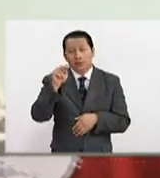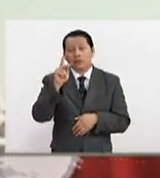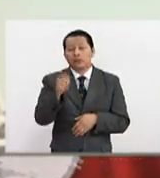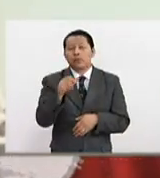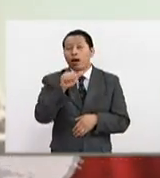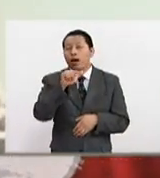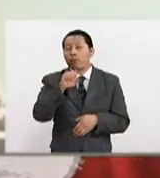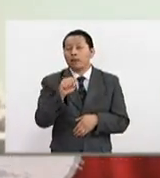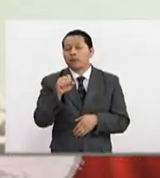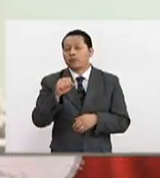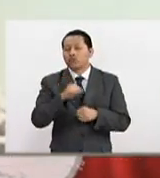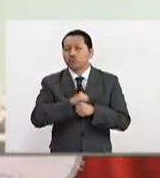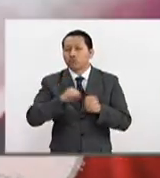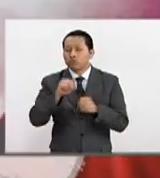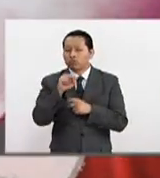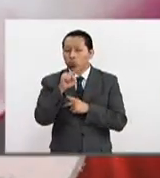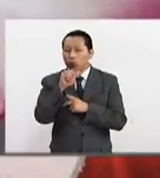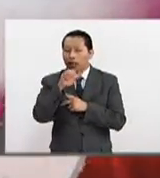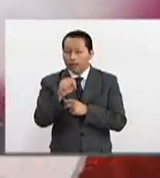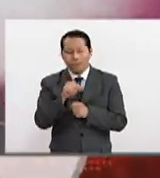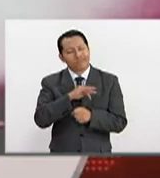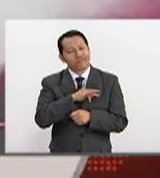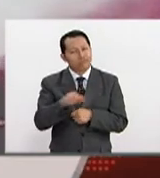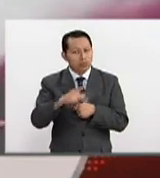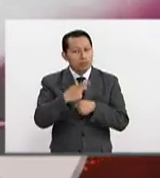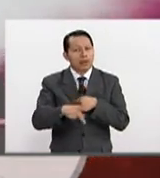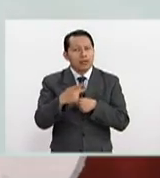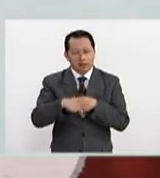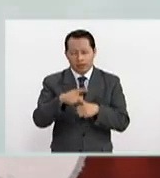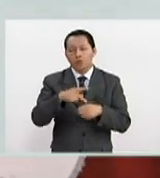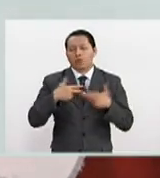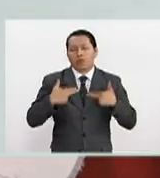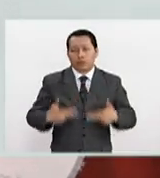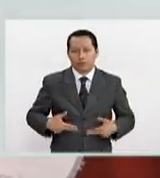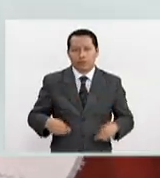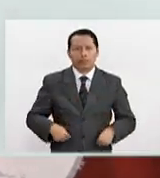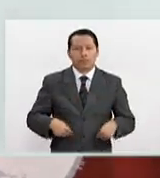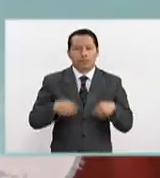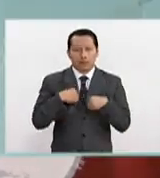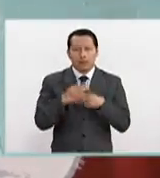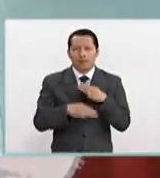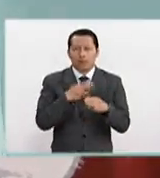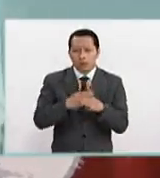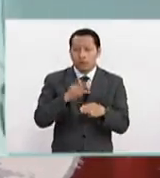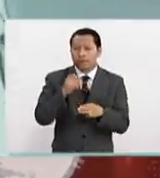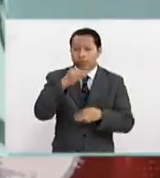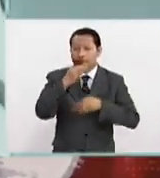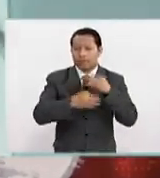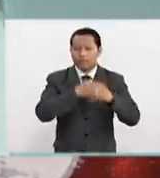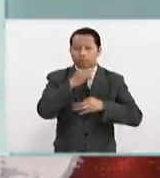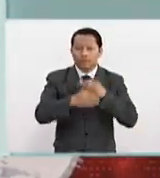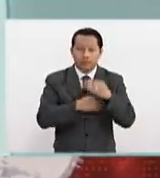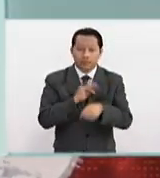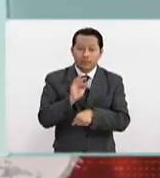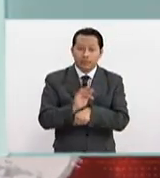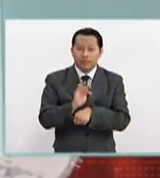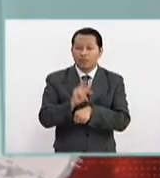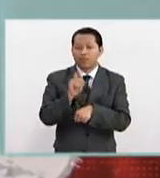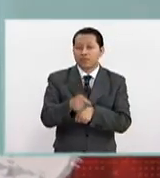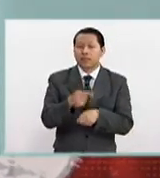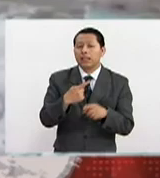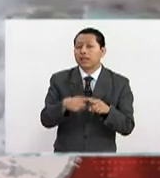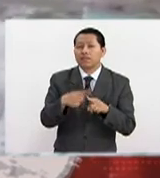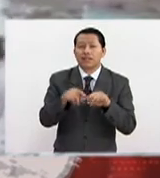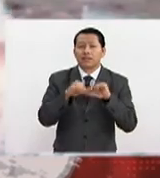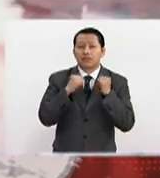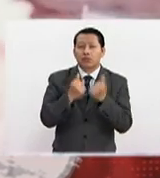nucleares representan una amenaza constante para la humanidad y la vida en la Tierra. Esta campaña galardonada es una coalición de